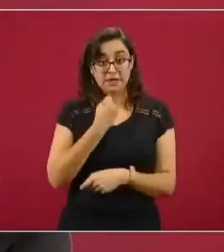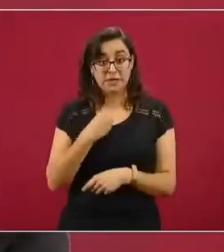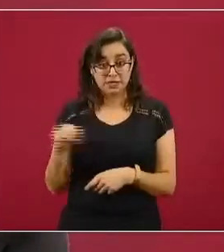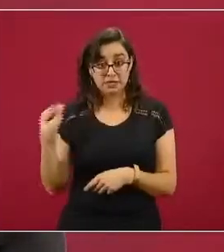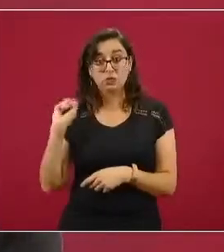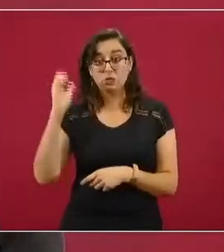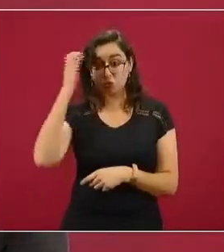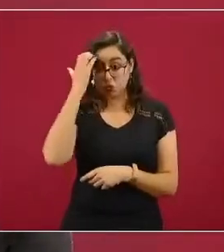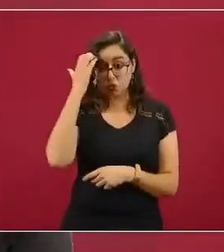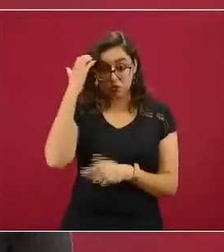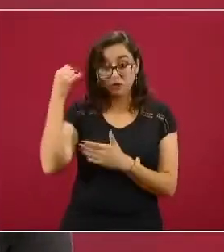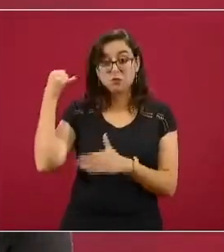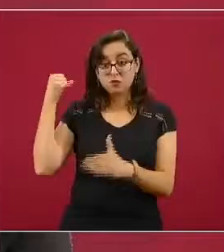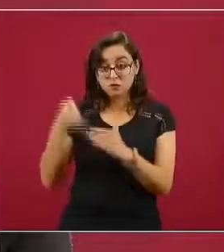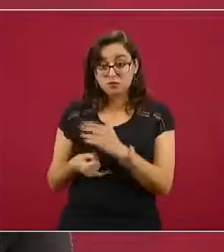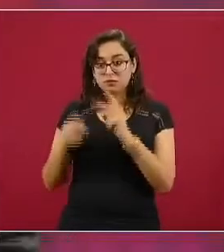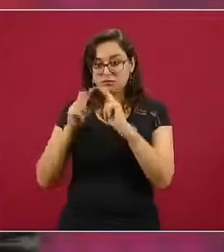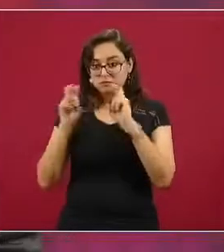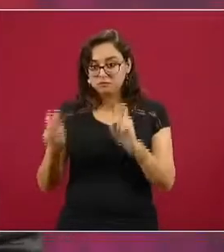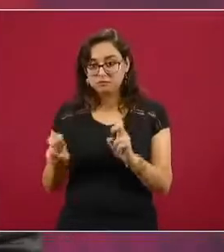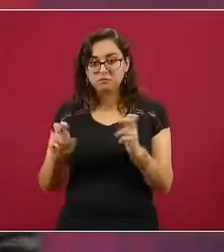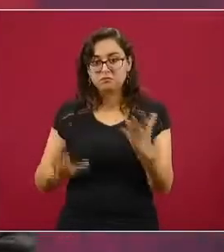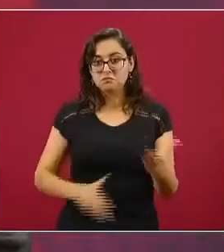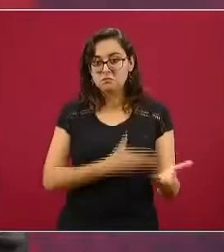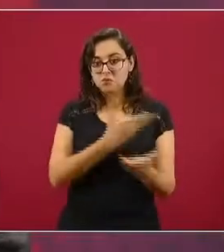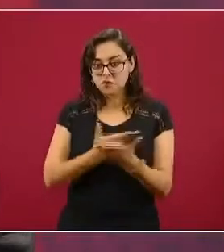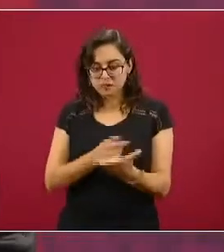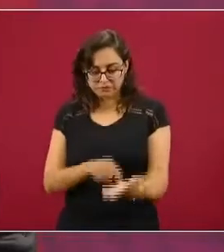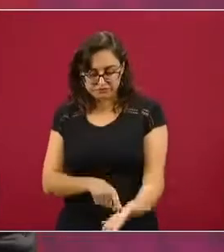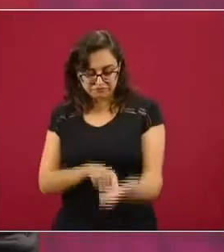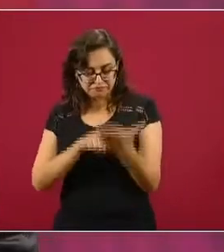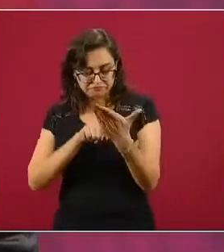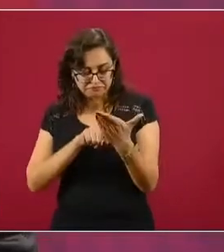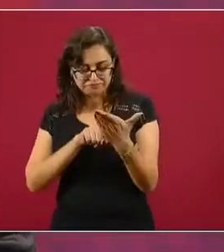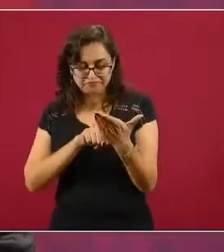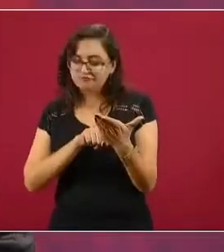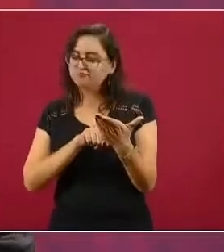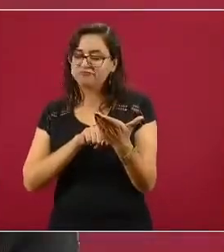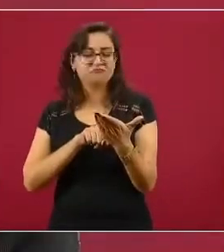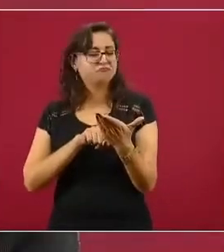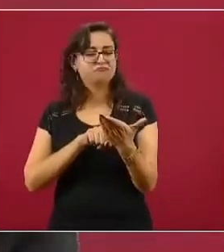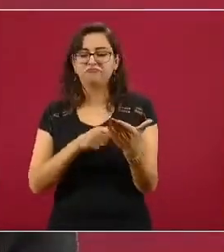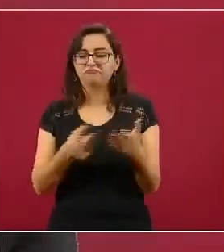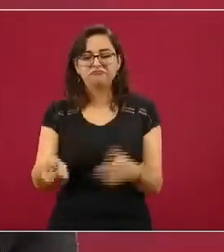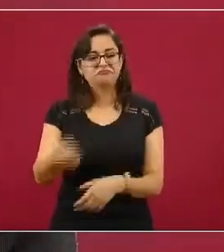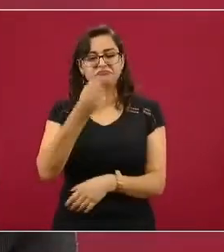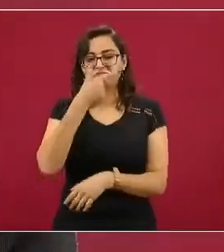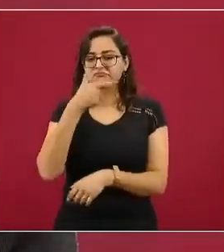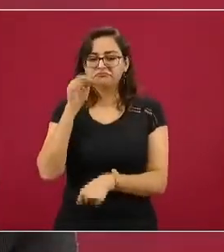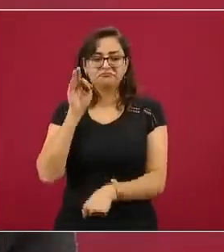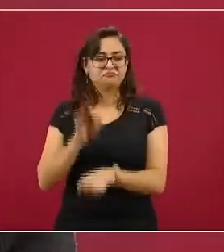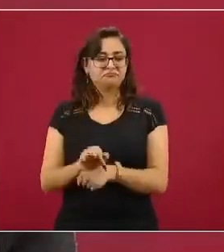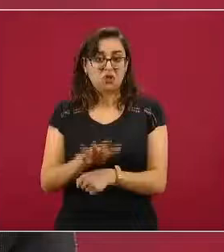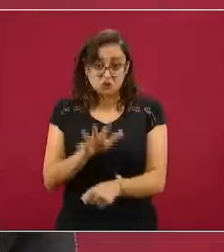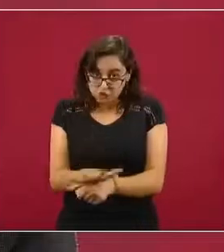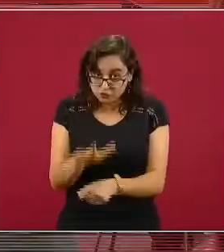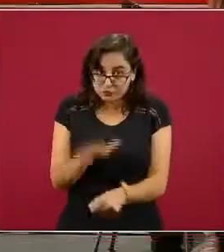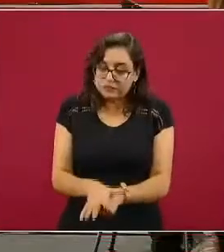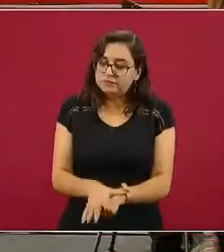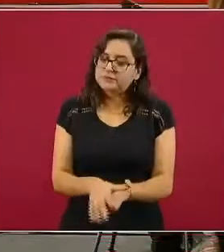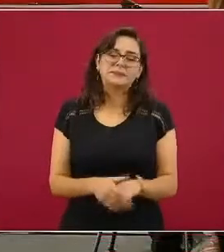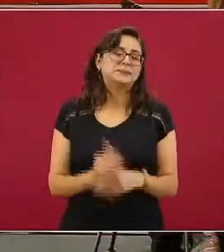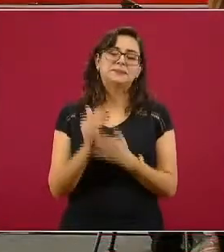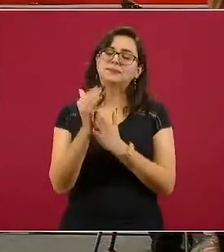salud y han identificado que la evidencia no sugiere una utilidad suficiente, una